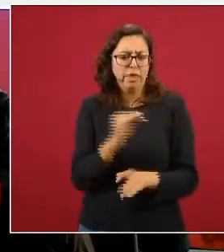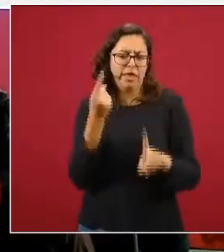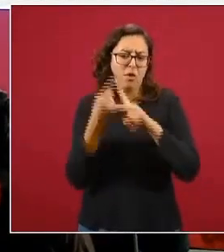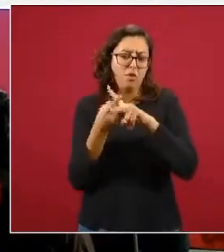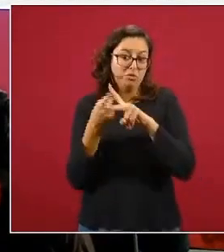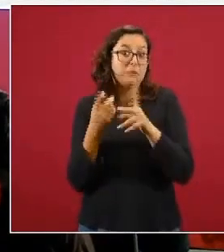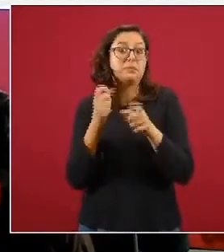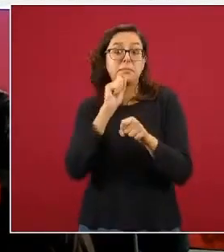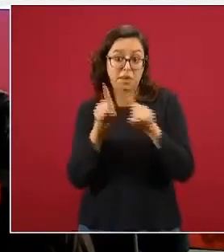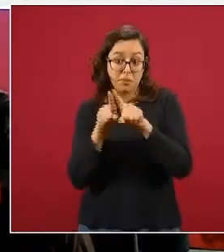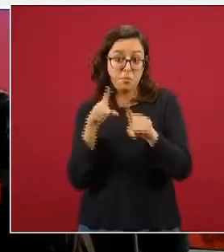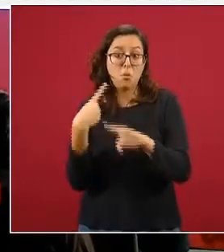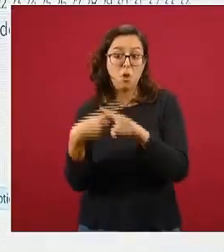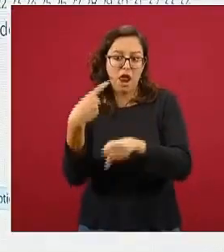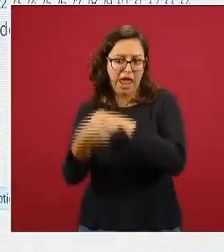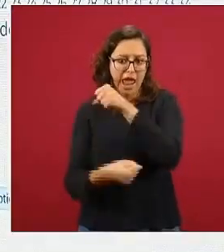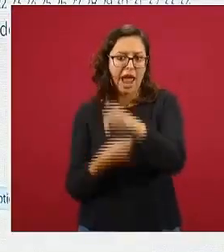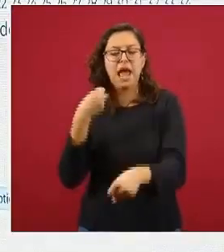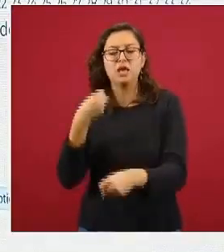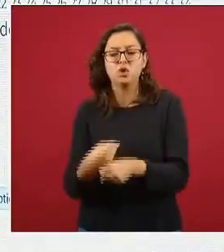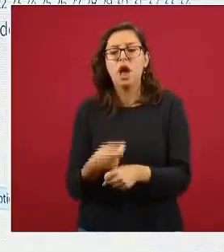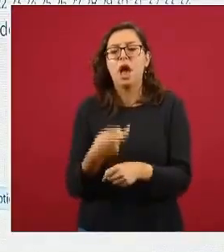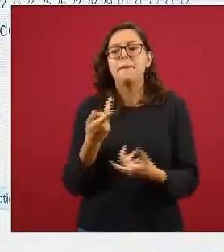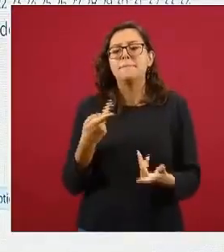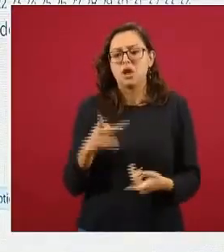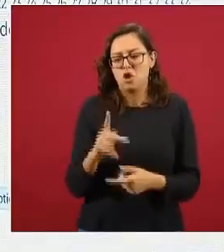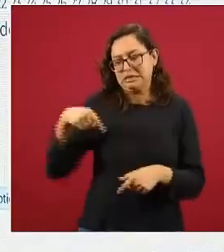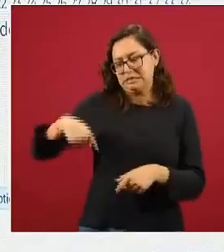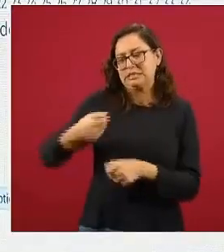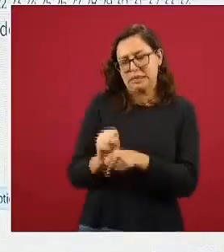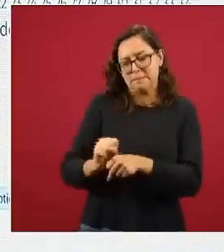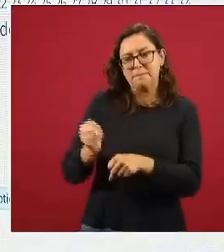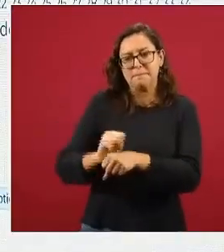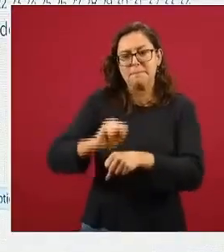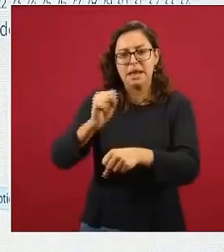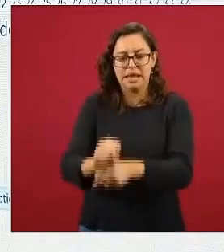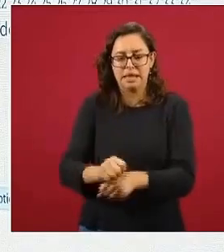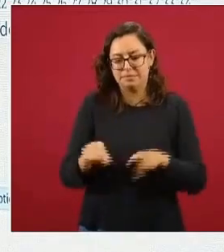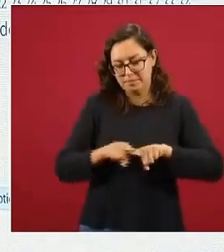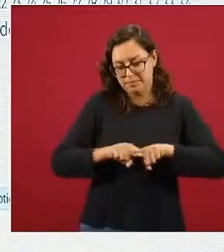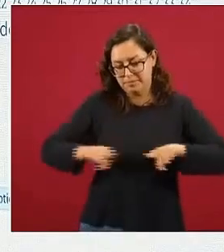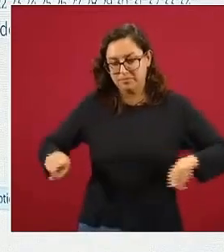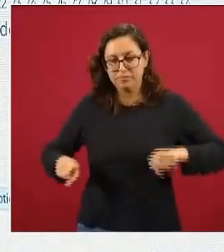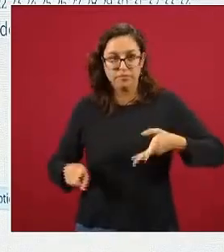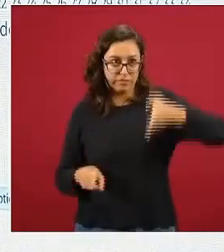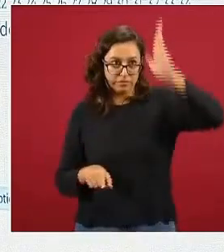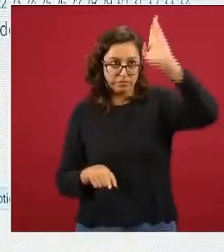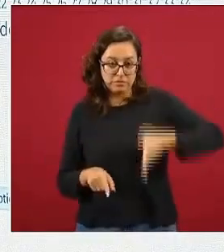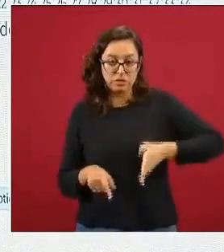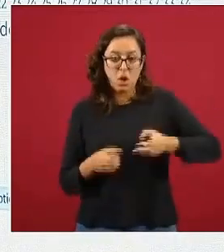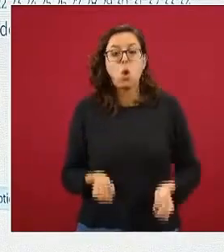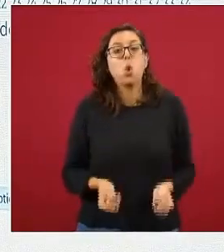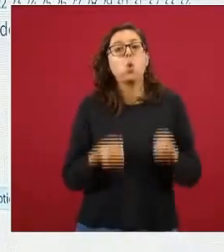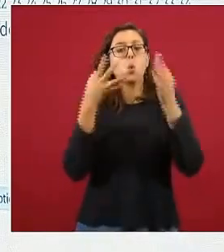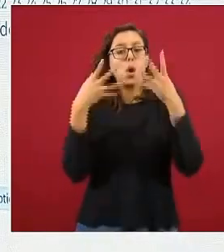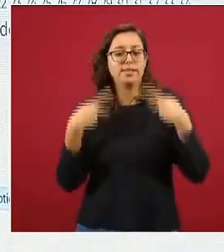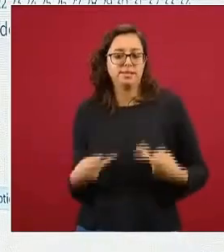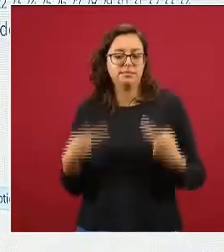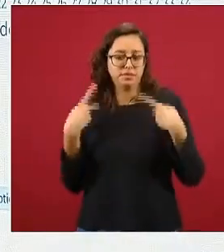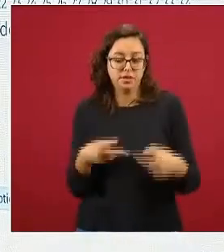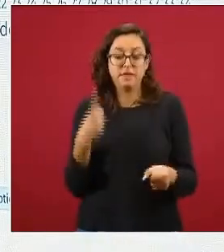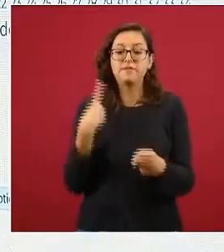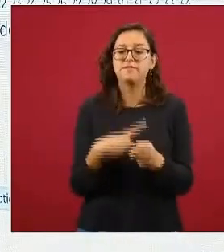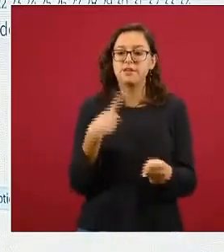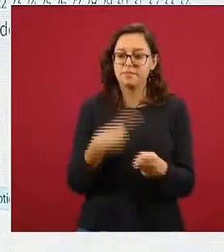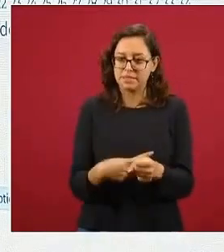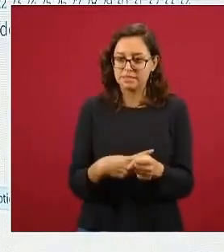tiempo, por año incluso. Y aquí lo que se ve en esta dimensión es la cantidad de casos registrados, casos